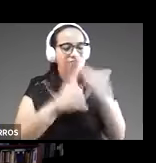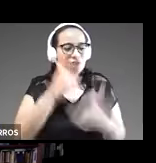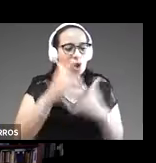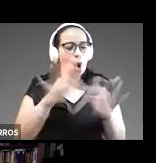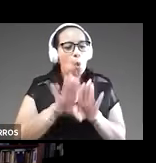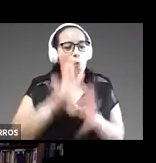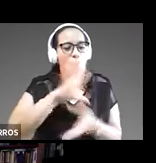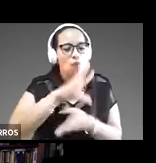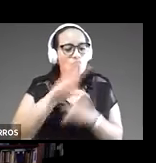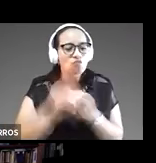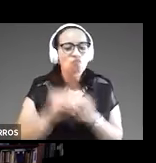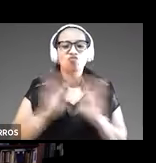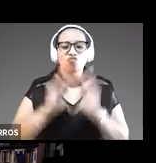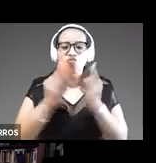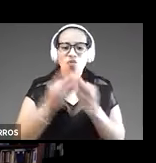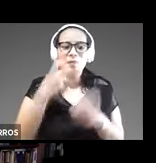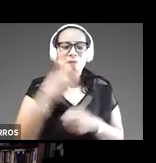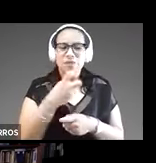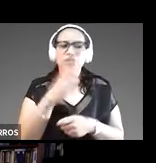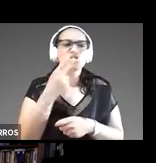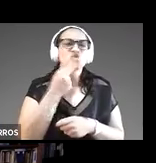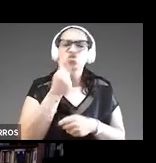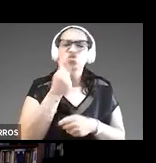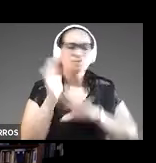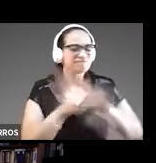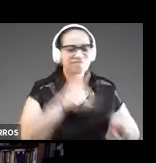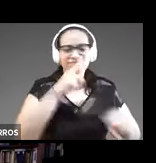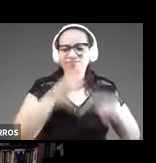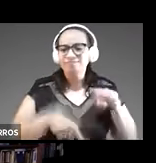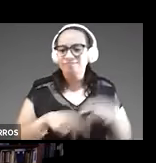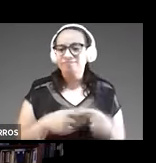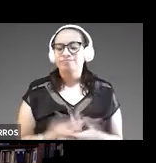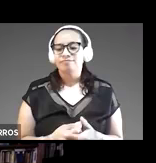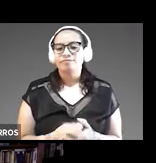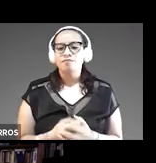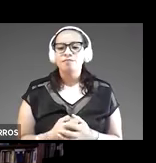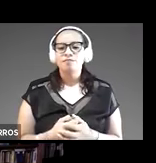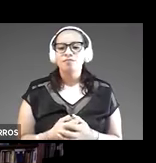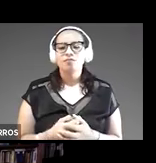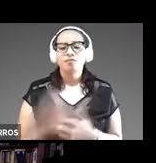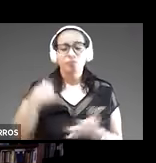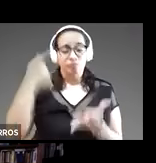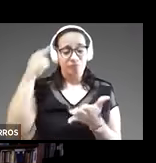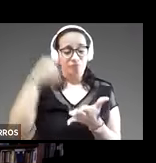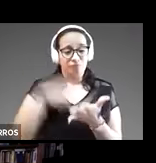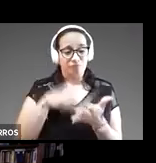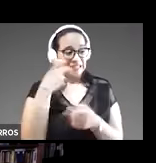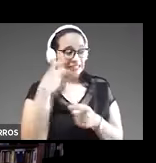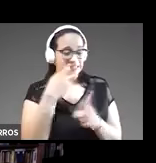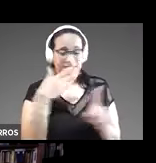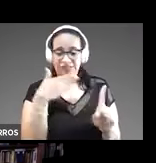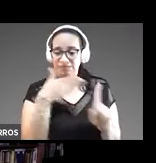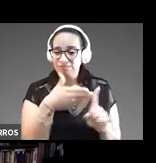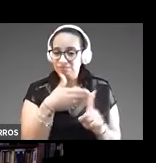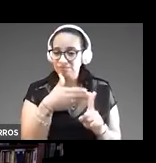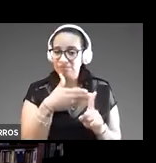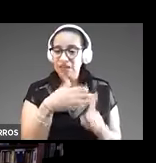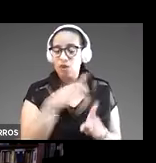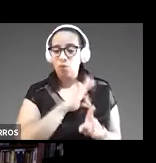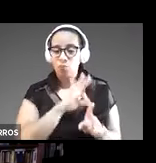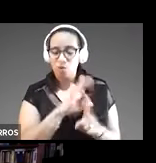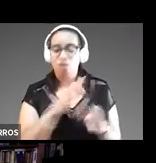y de construir lo que no nos funcionaba. Entonces, yo creo que ahí podemos hablar de